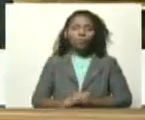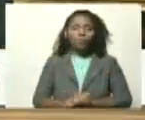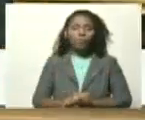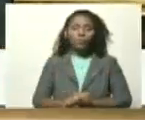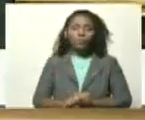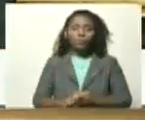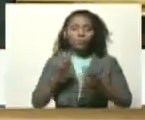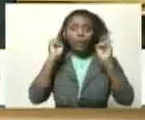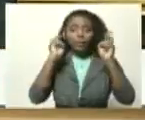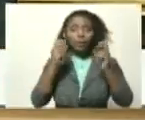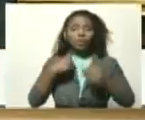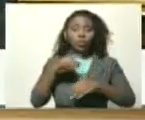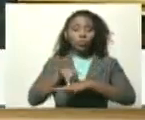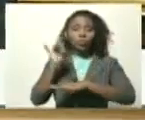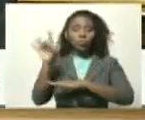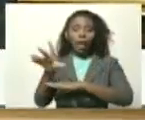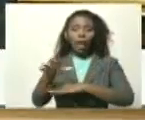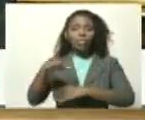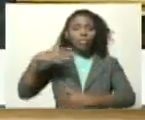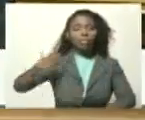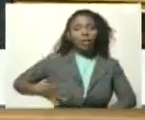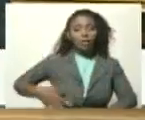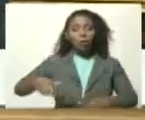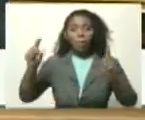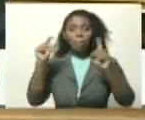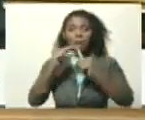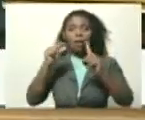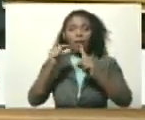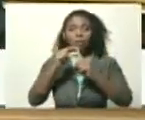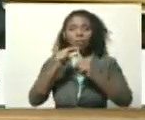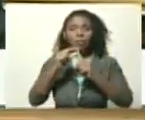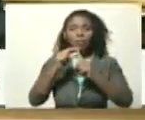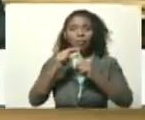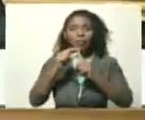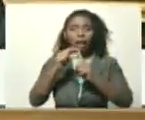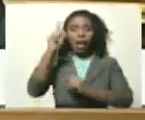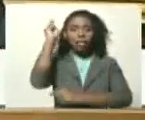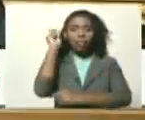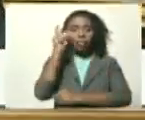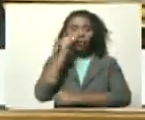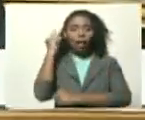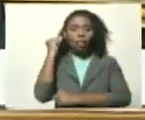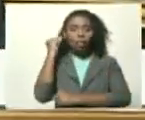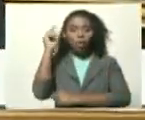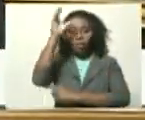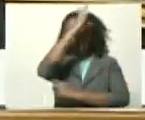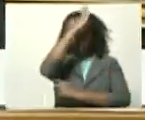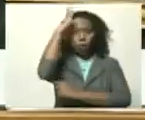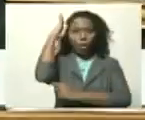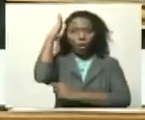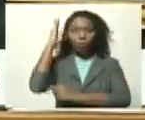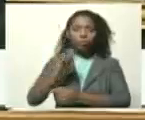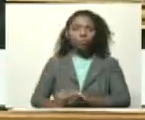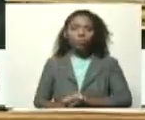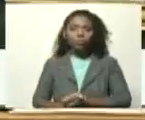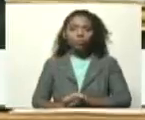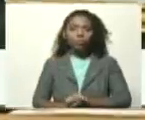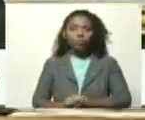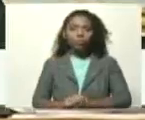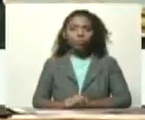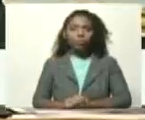En consecuencia, voy a dejar en el derecho de palabra al diputado Diosdado Cabello